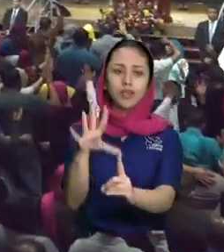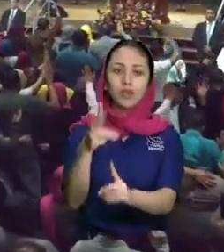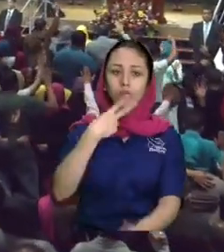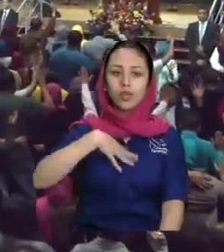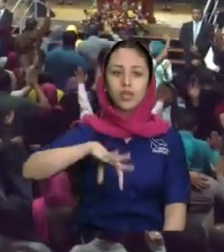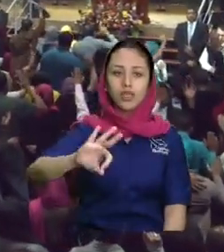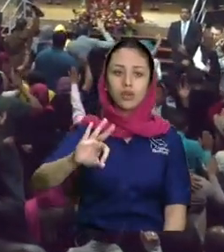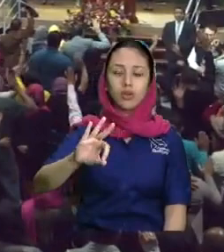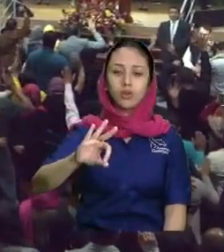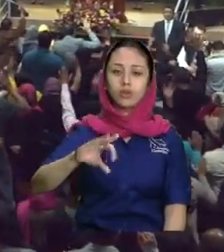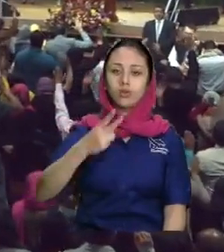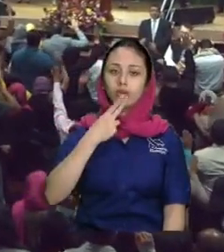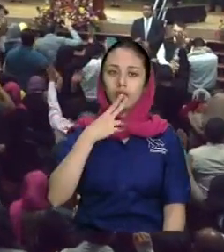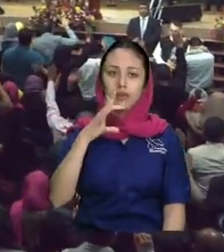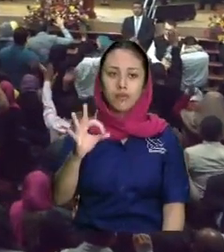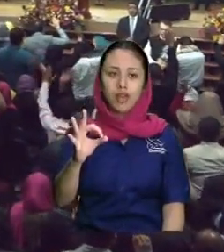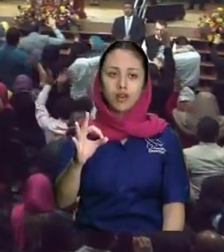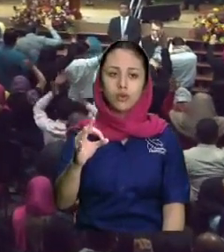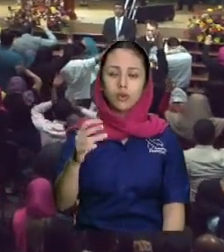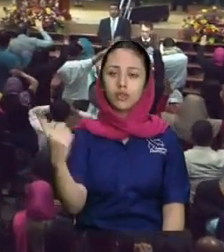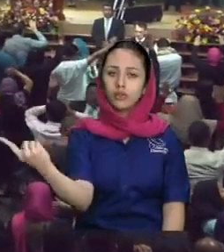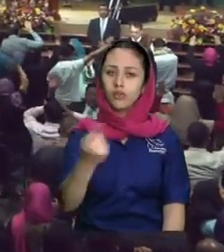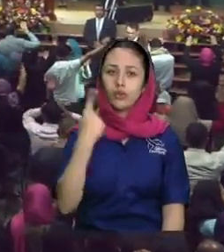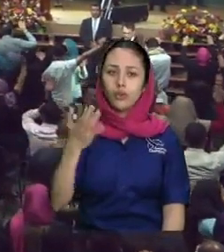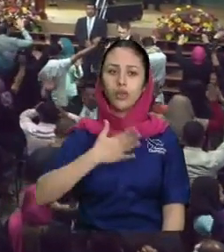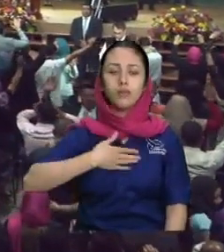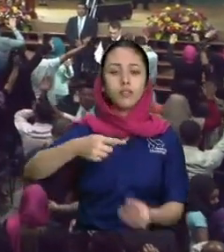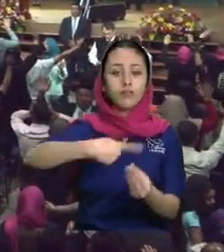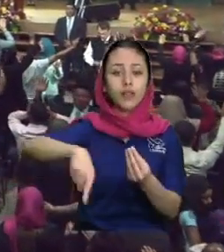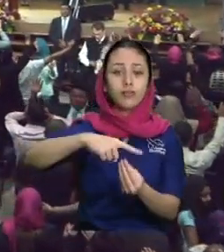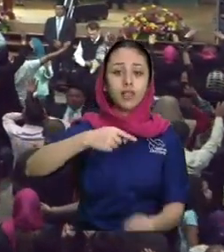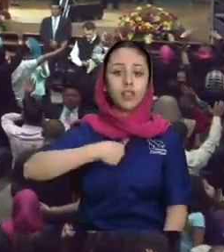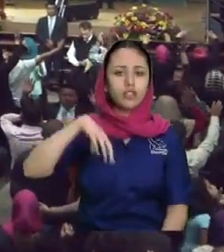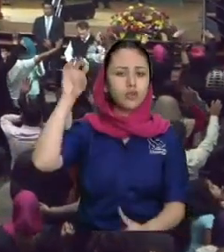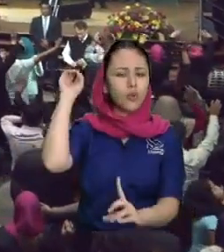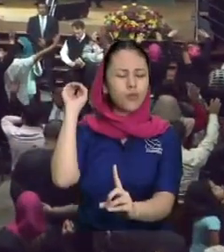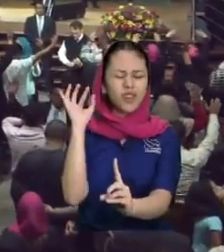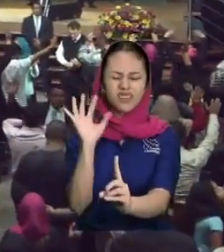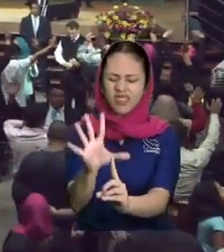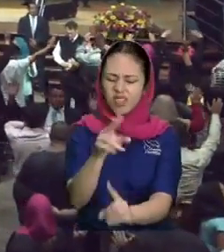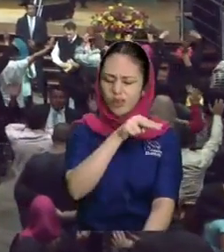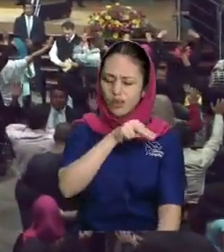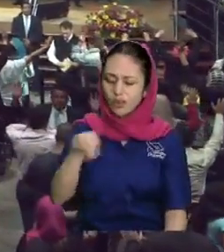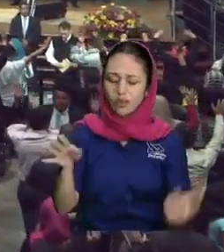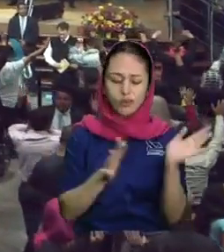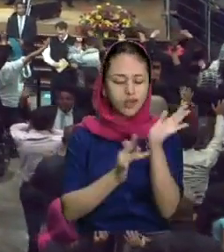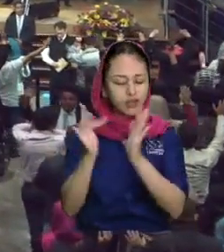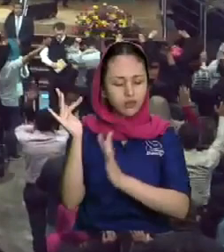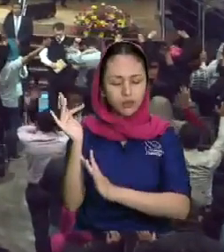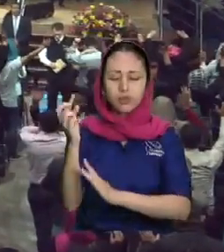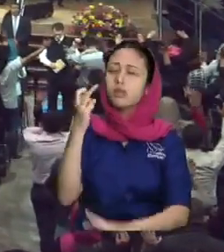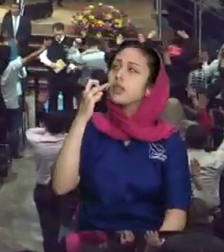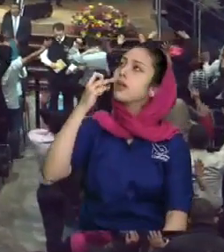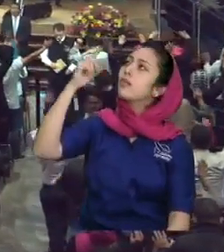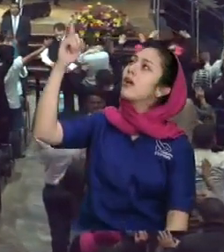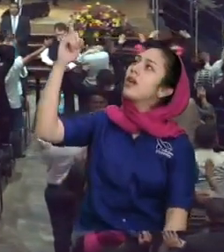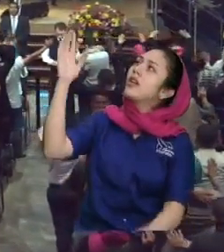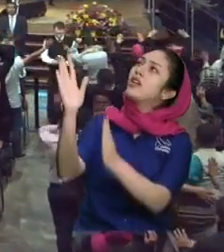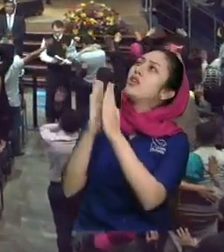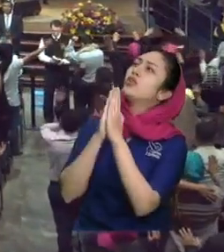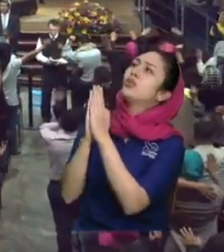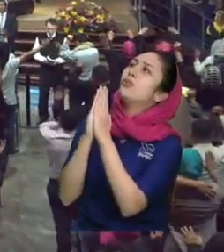hermanos, padres, familia. Yo bendigo en el nombre de Jesús. Padre, yo te ruego que esa